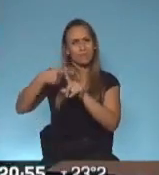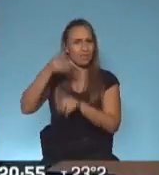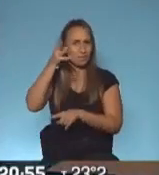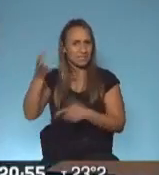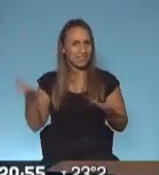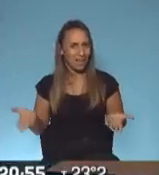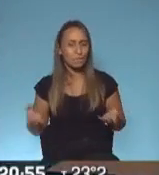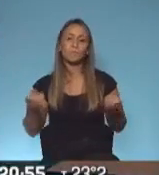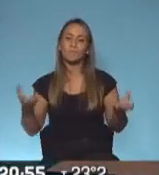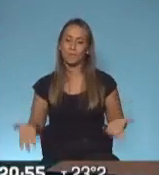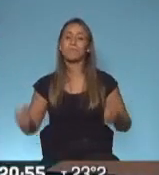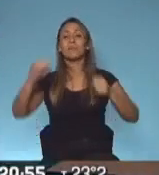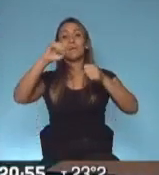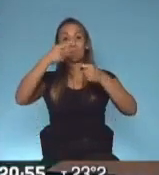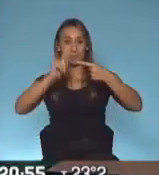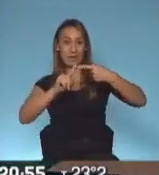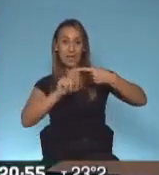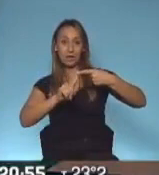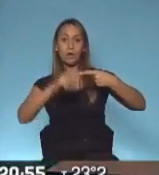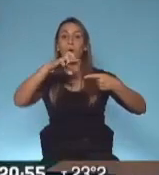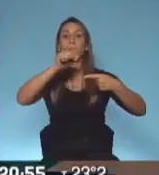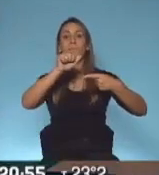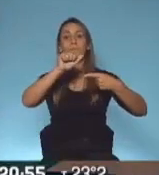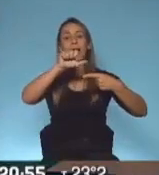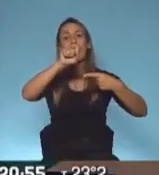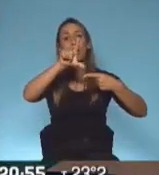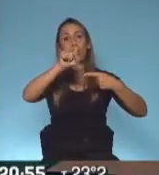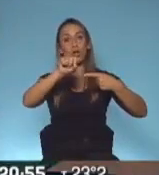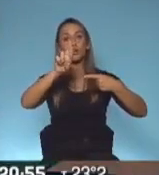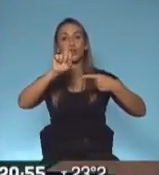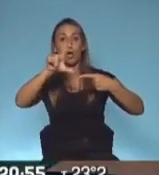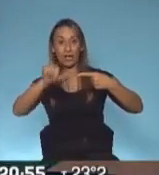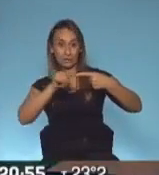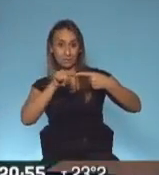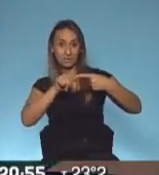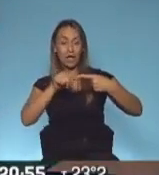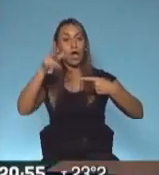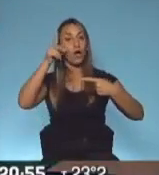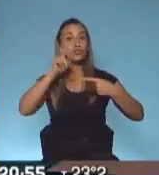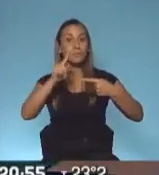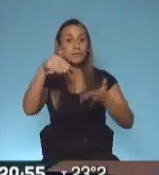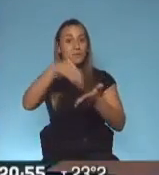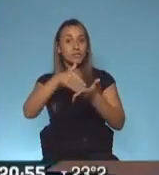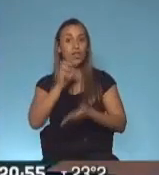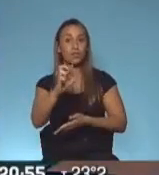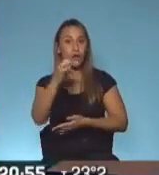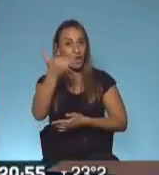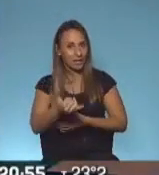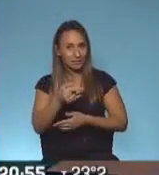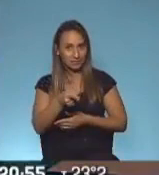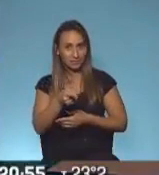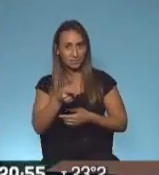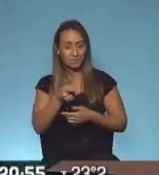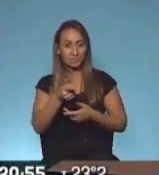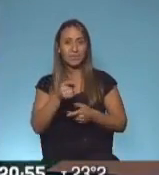está Paolo Roca, el protagonista de los últimos días. 8.000 millones de dólares. 8.000 millones de dólares